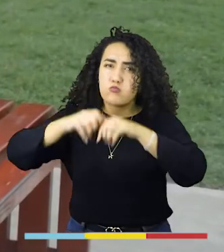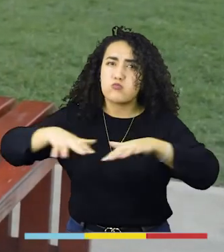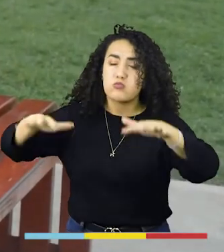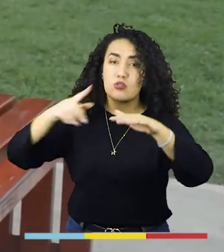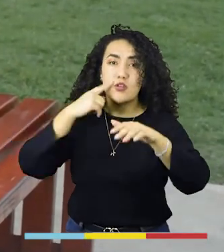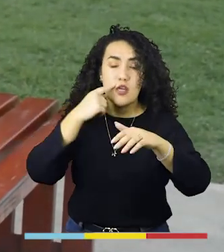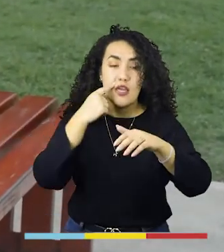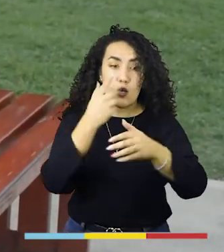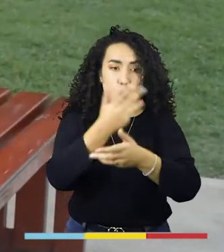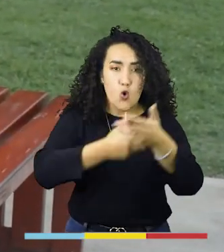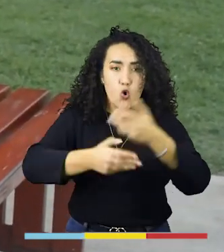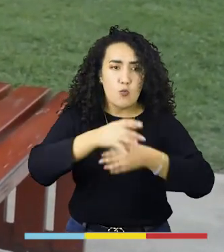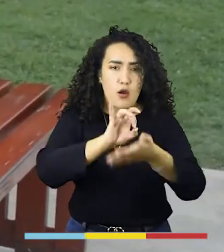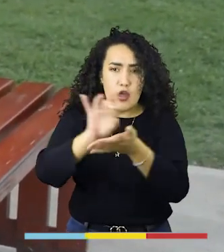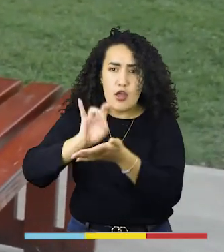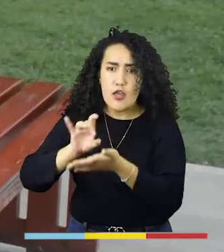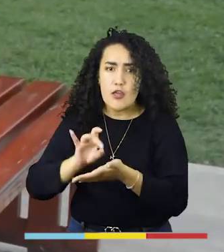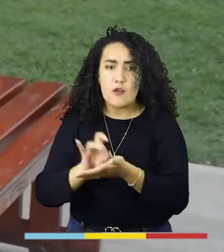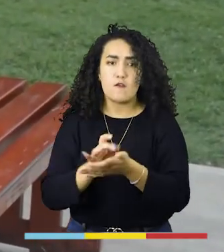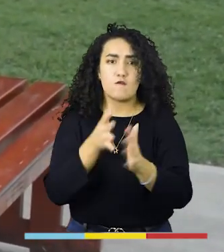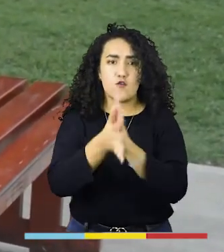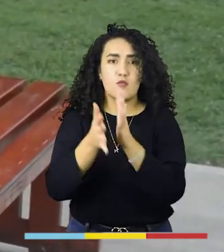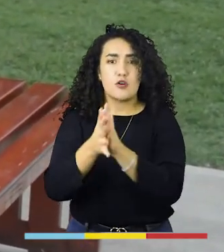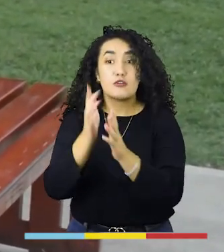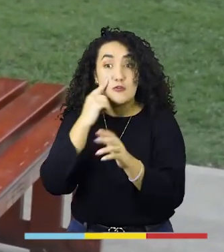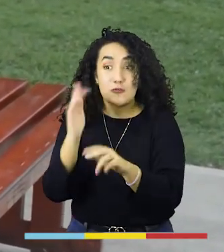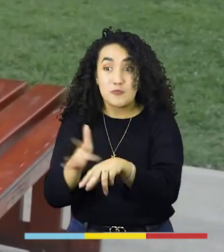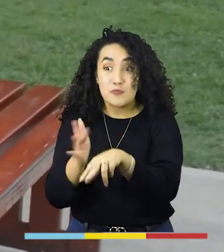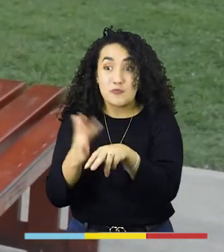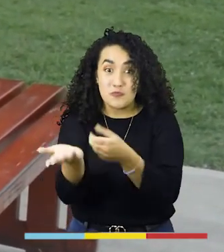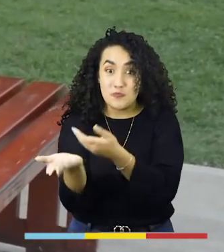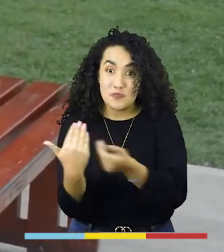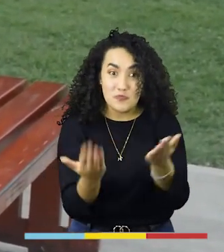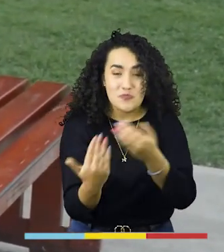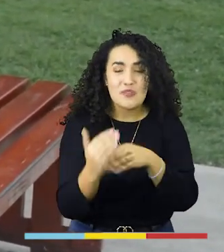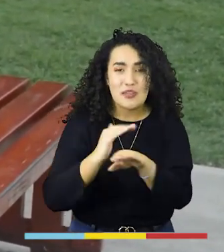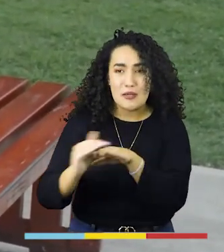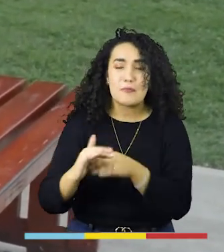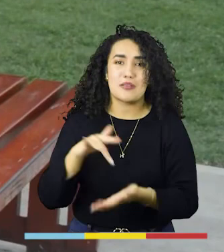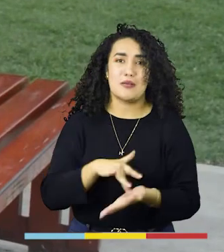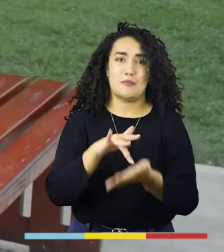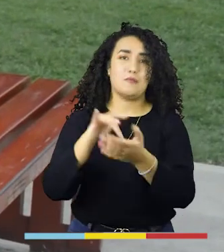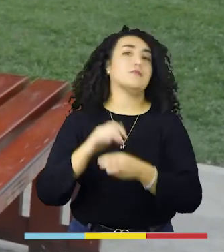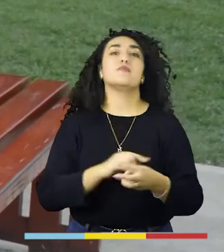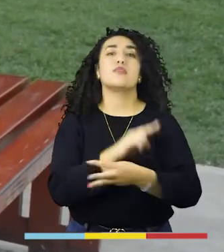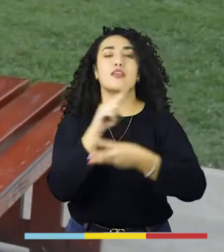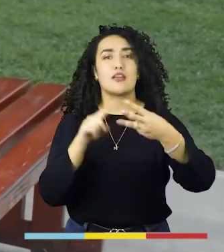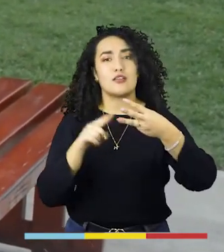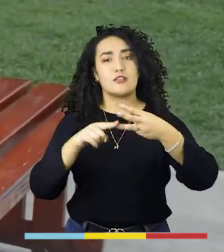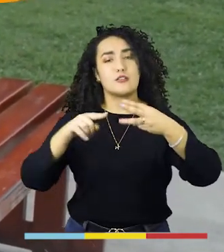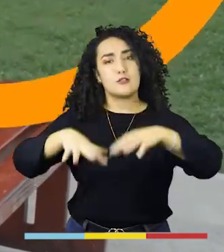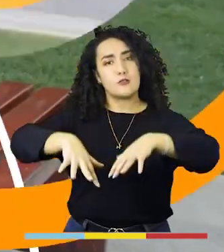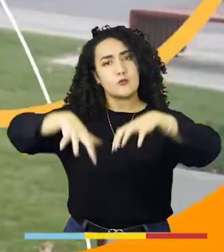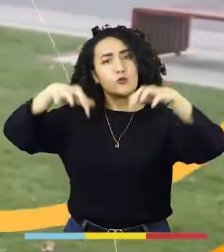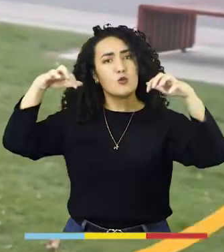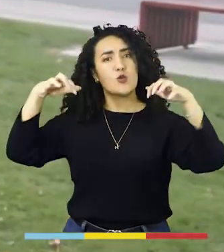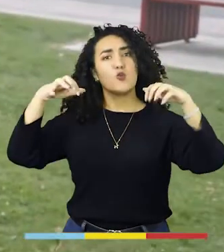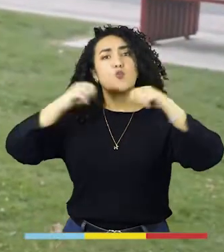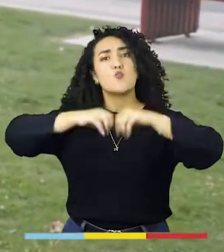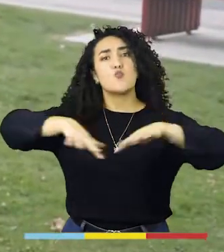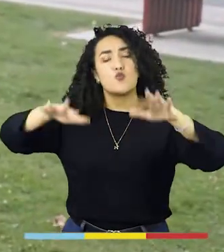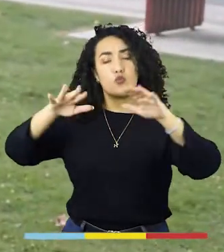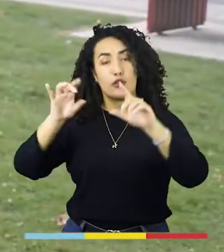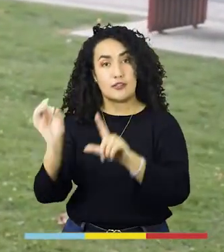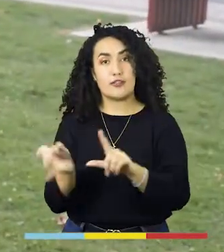puedes participar? Conoce el informe, busca publicaciones, comparte la información y anima a otros a participar. El